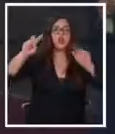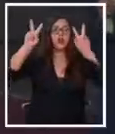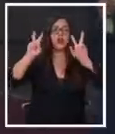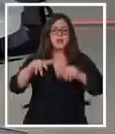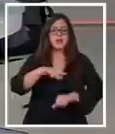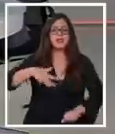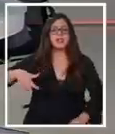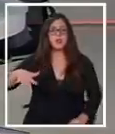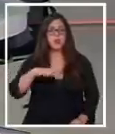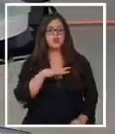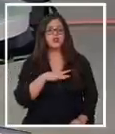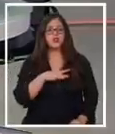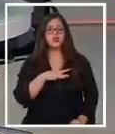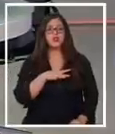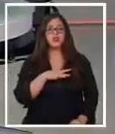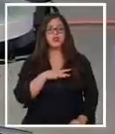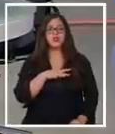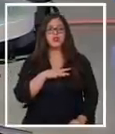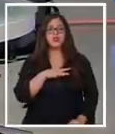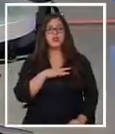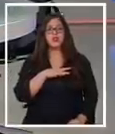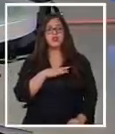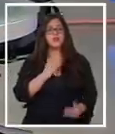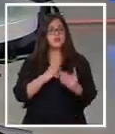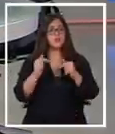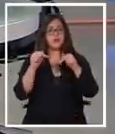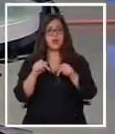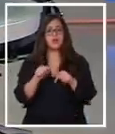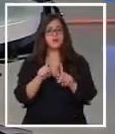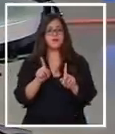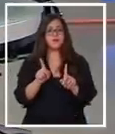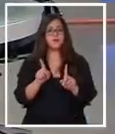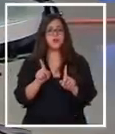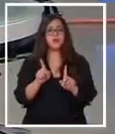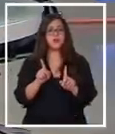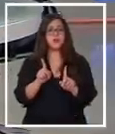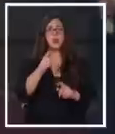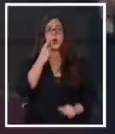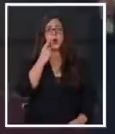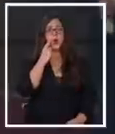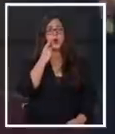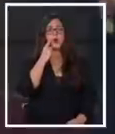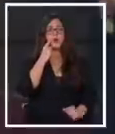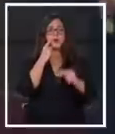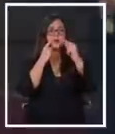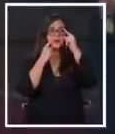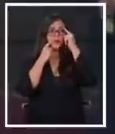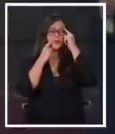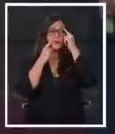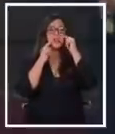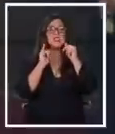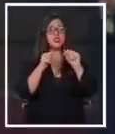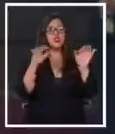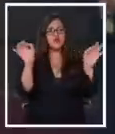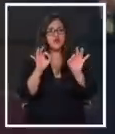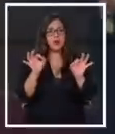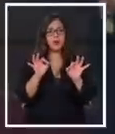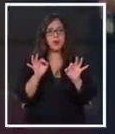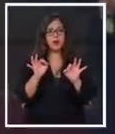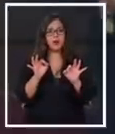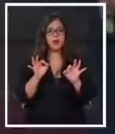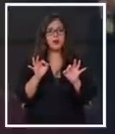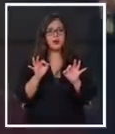situaciones tan críticas como estás ahora yo creo que sí puedo adelantar algo